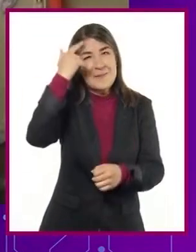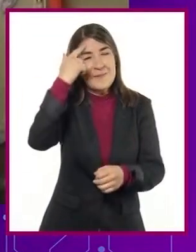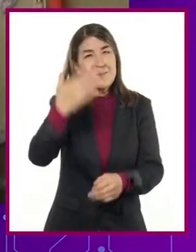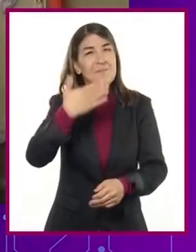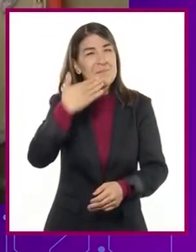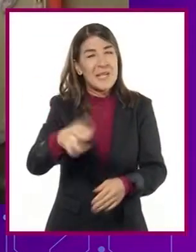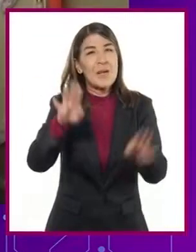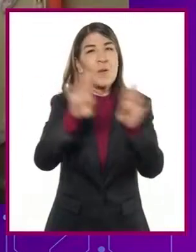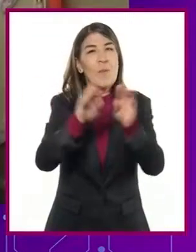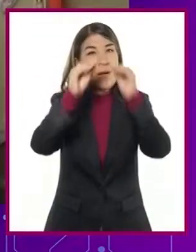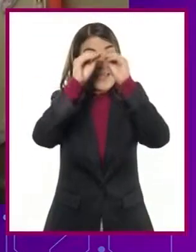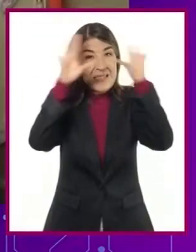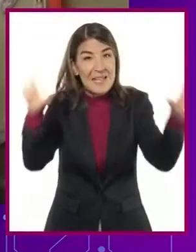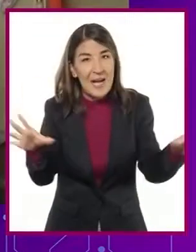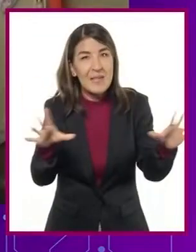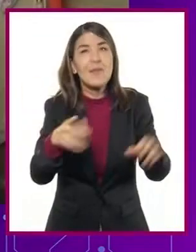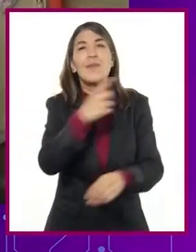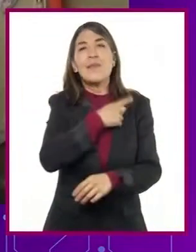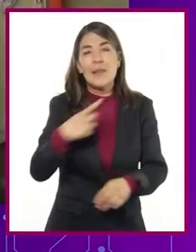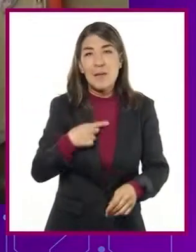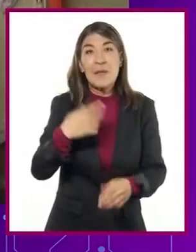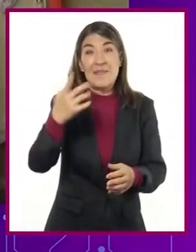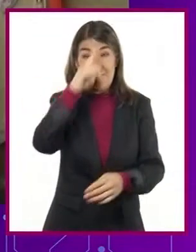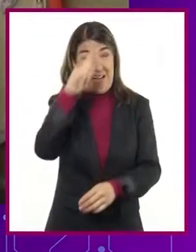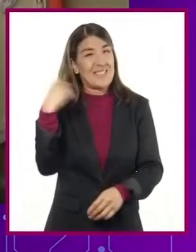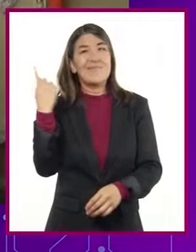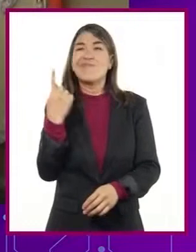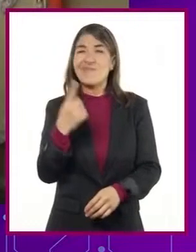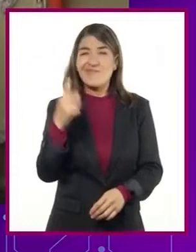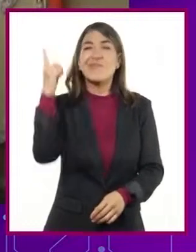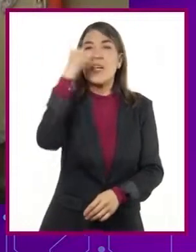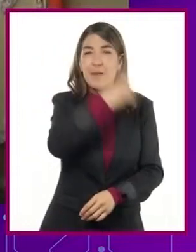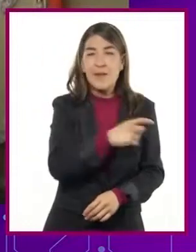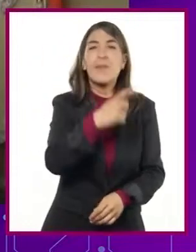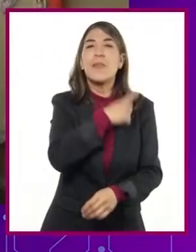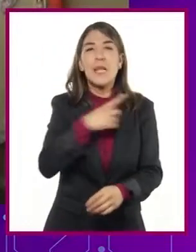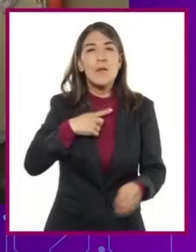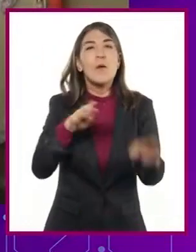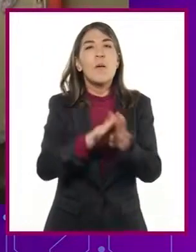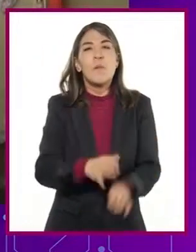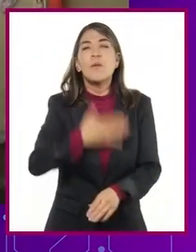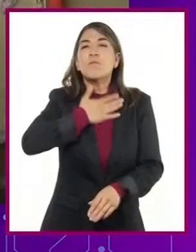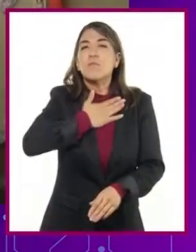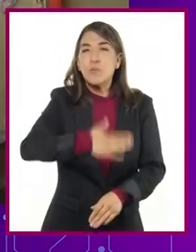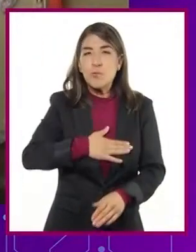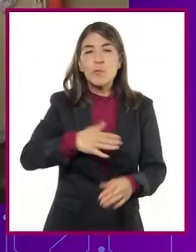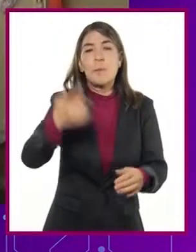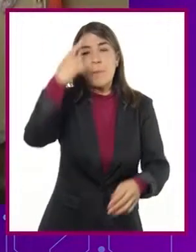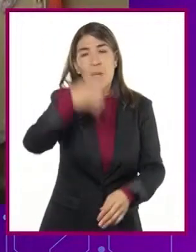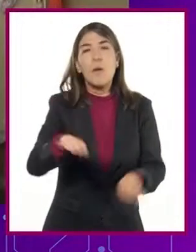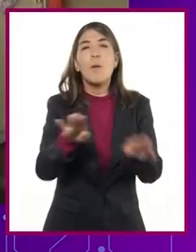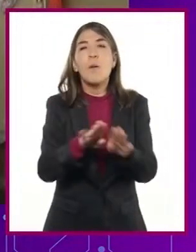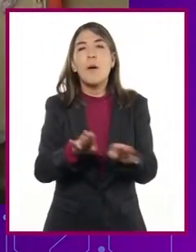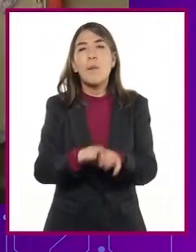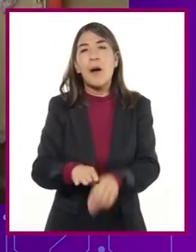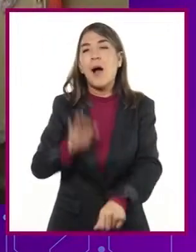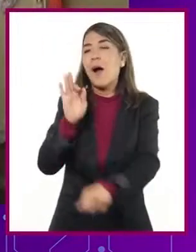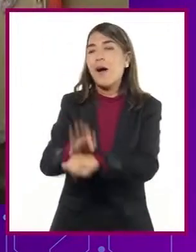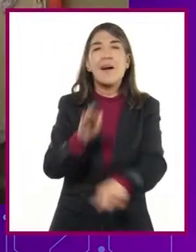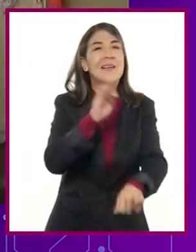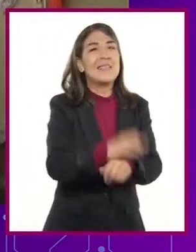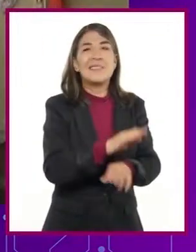menos hay que procurar hacerlo para llegar a dar ese juicio de imparcialidad y para no caer en la imparcialidad,